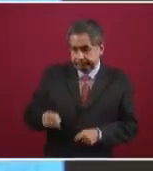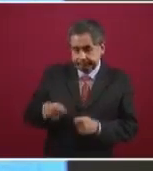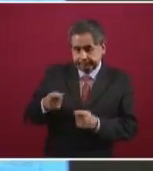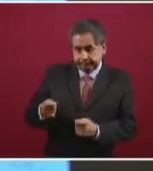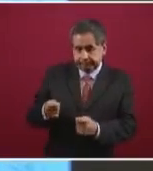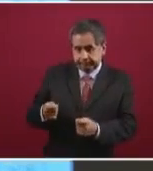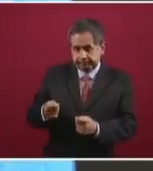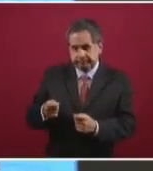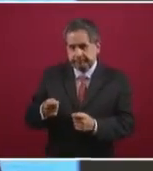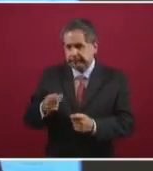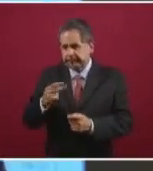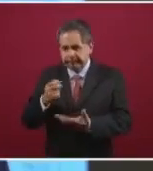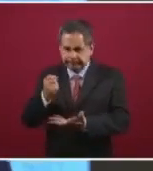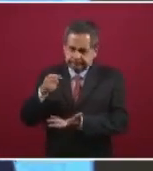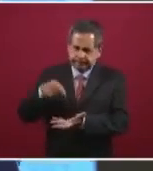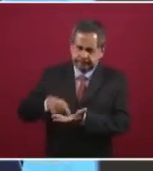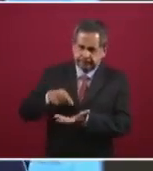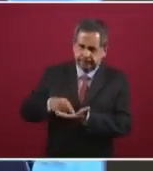se ocupe